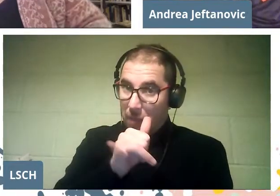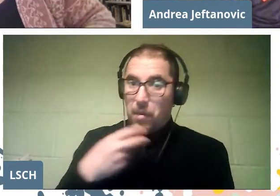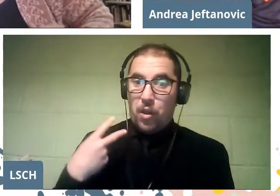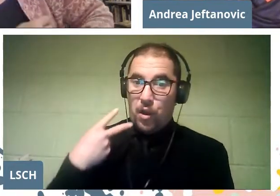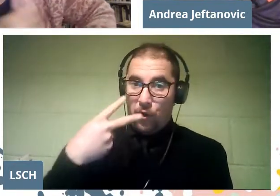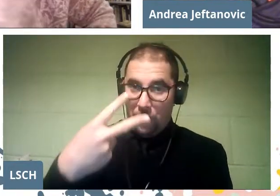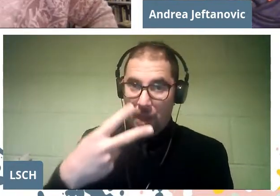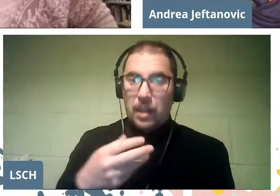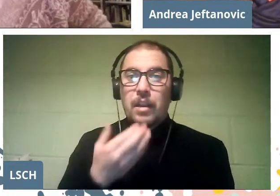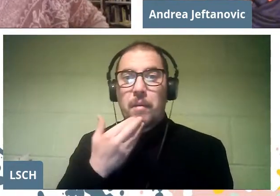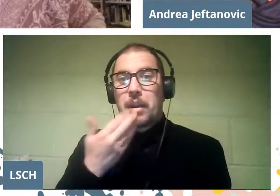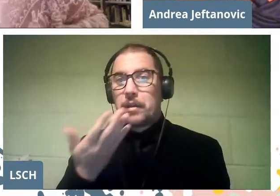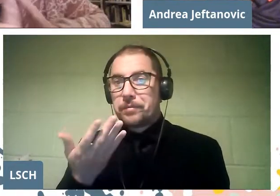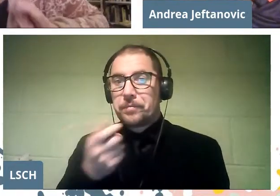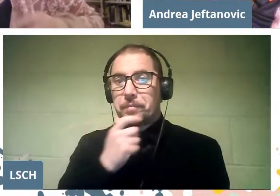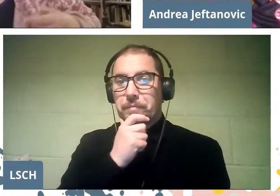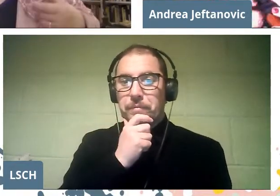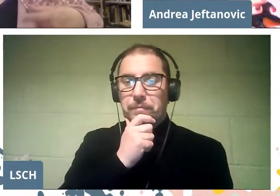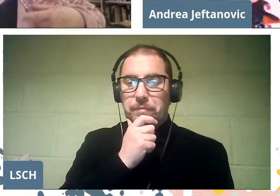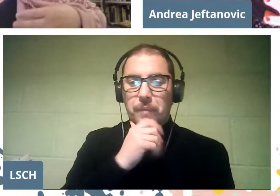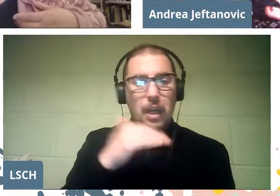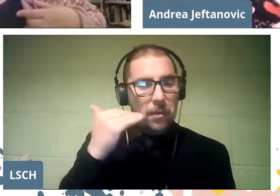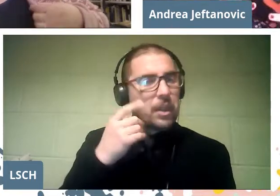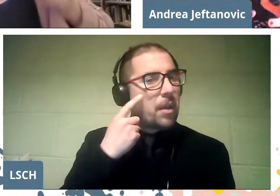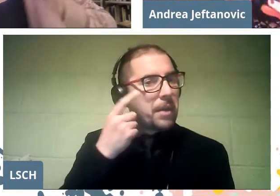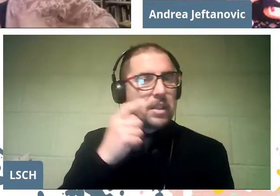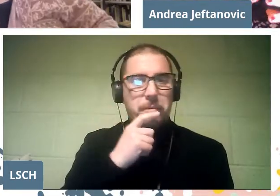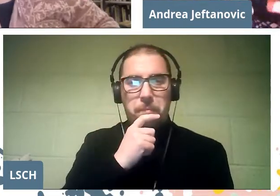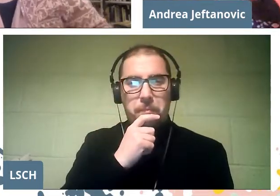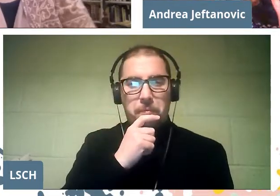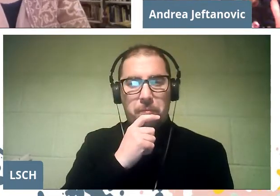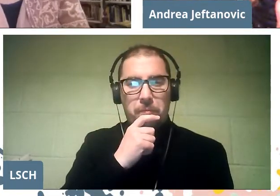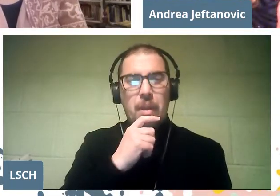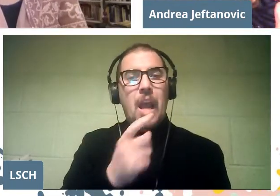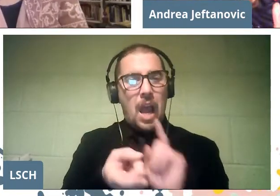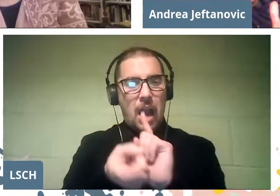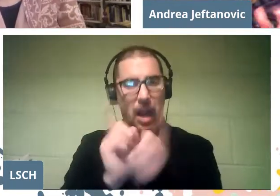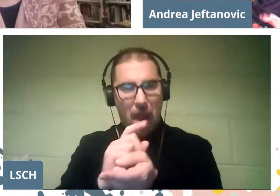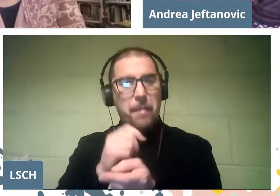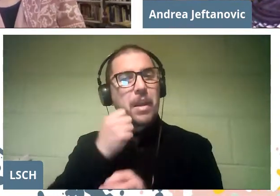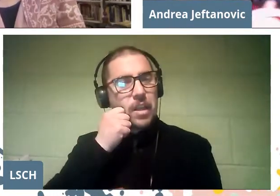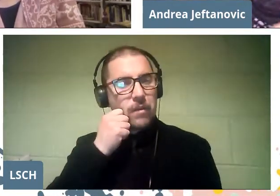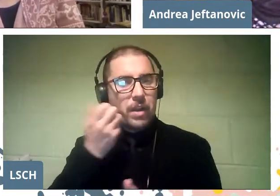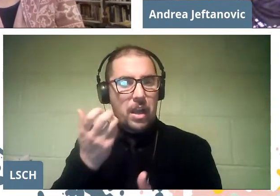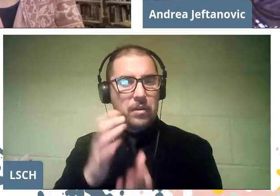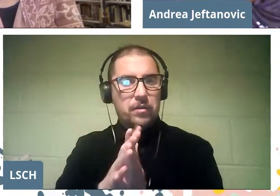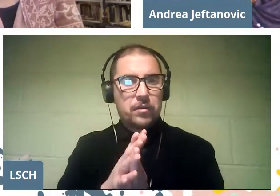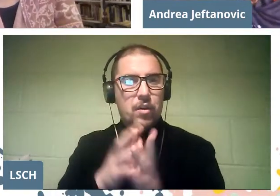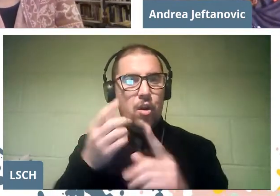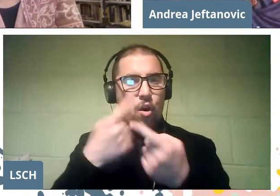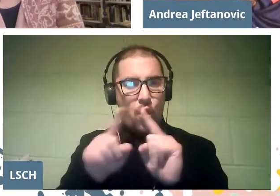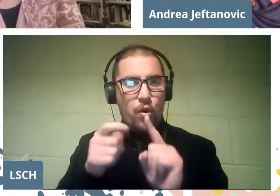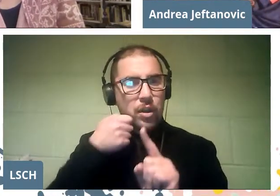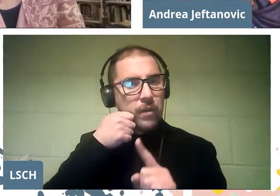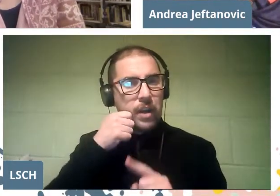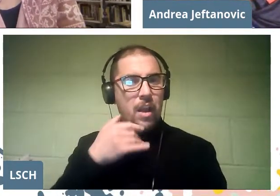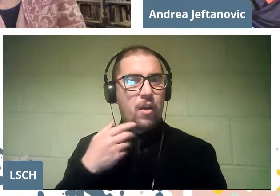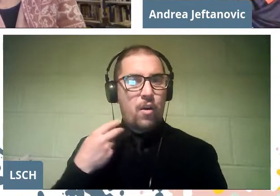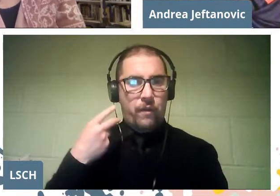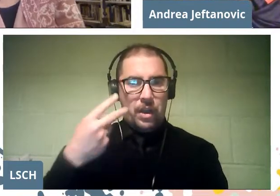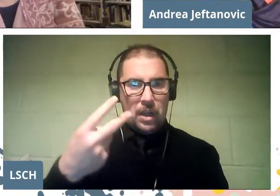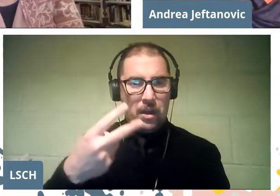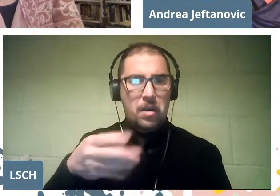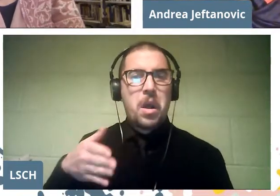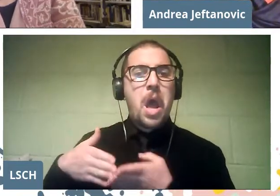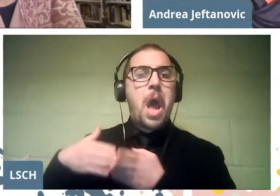es una variable a considerar y que le da otro, sincera de otro modo la experiencia del viaje. Claro, el viaje en